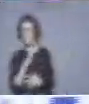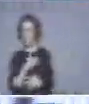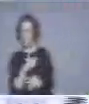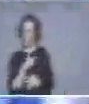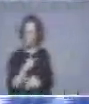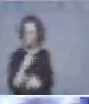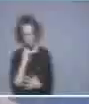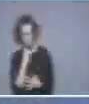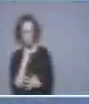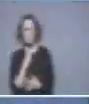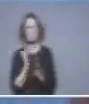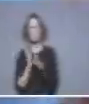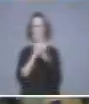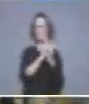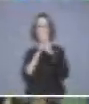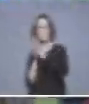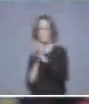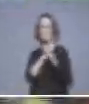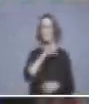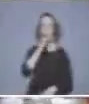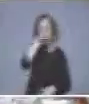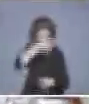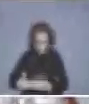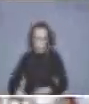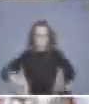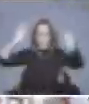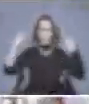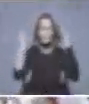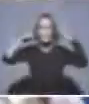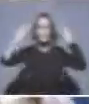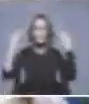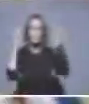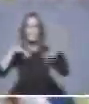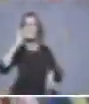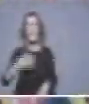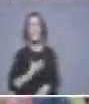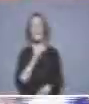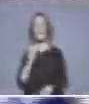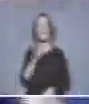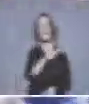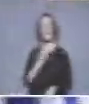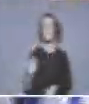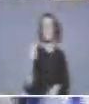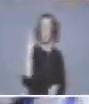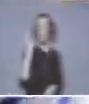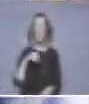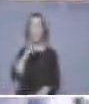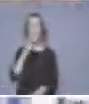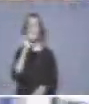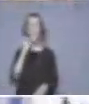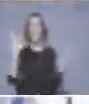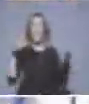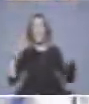diría? Desfilando el elefante, el primer teniente alcalde, José